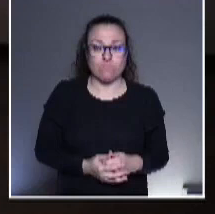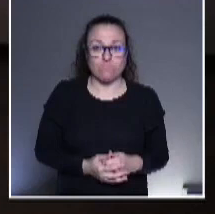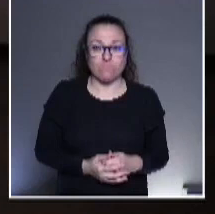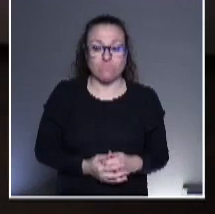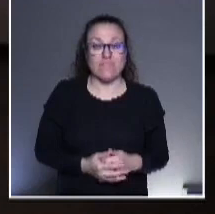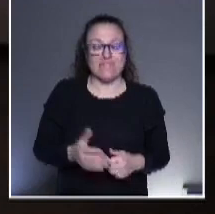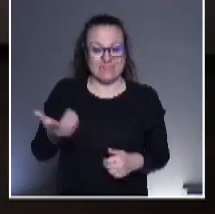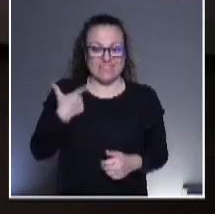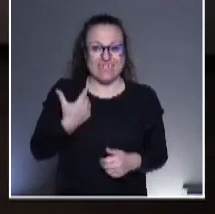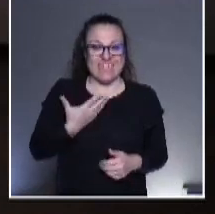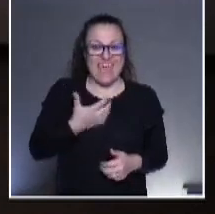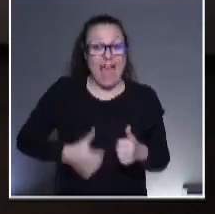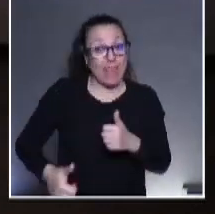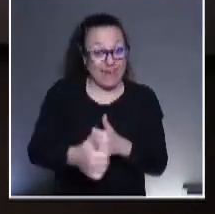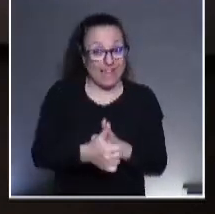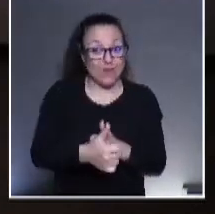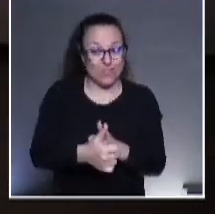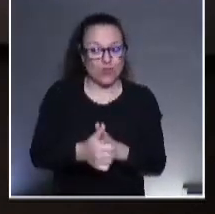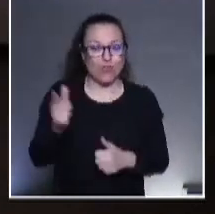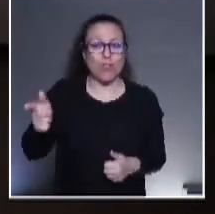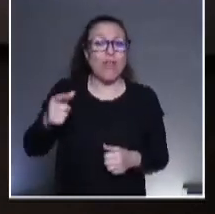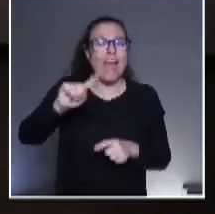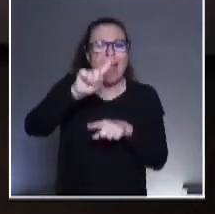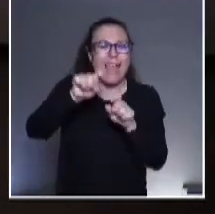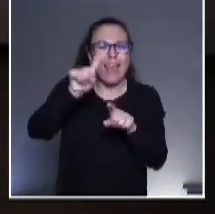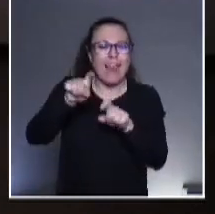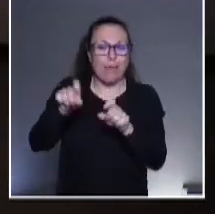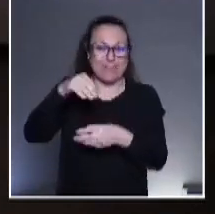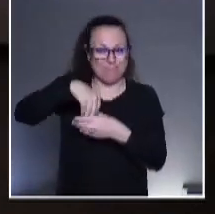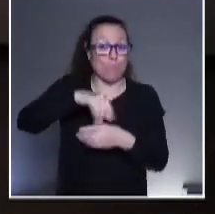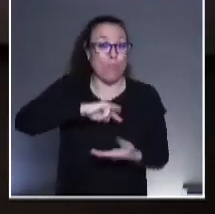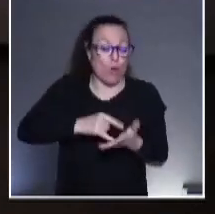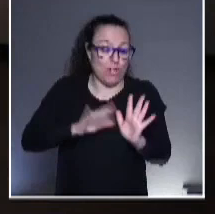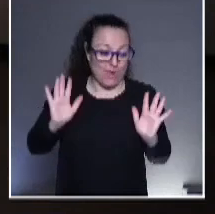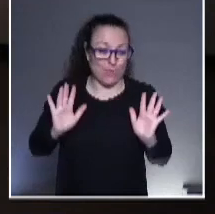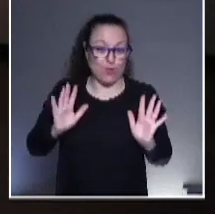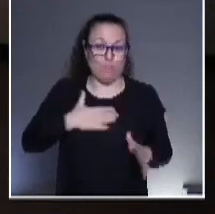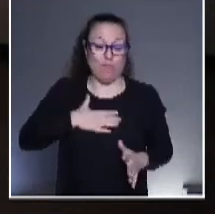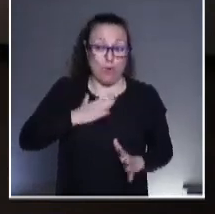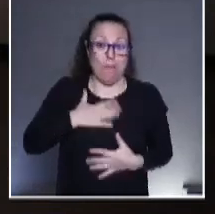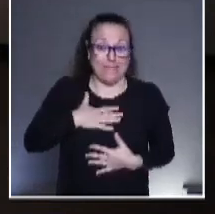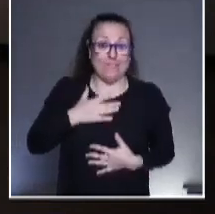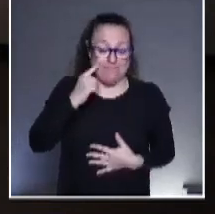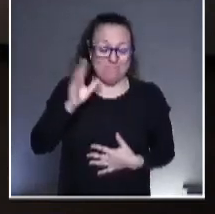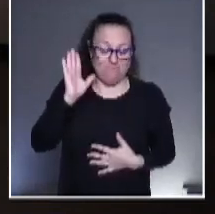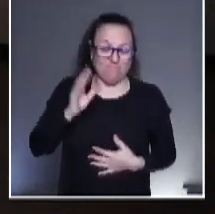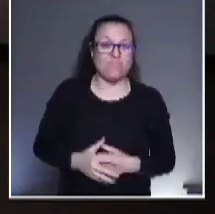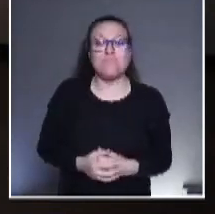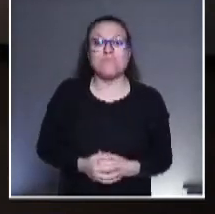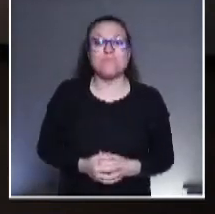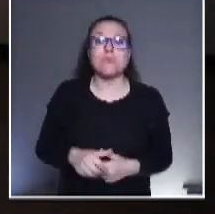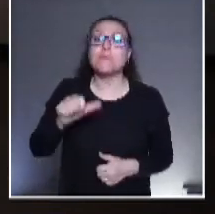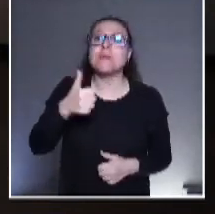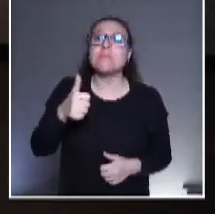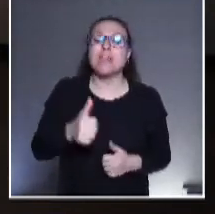ya os adelanto que voy a acabar diciendo que todas esas claves las tenemos en nuestro proyecto, para mi propia sorpresa. En primer